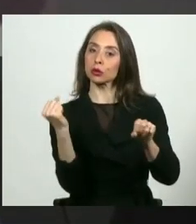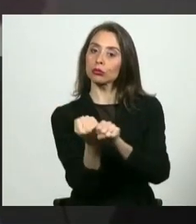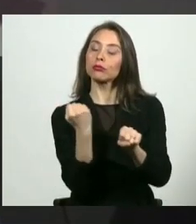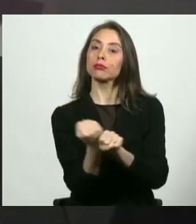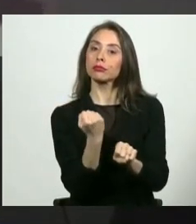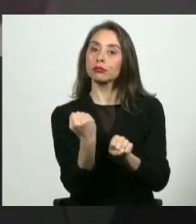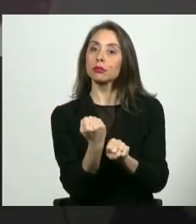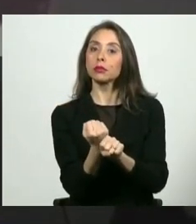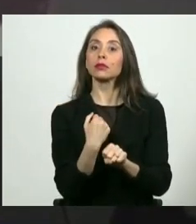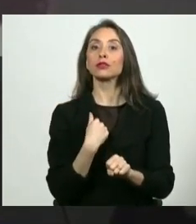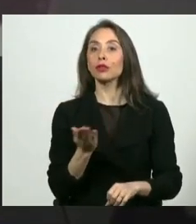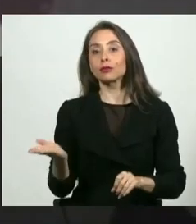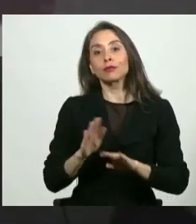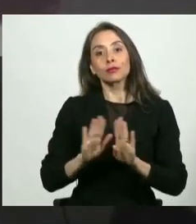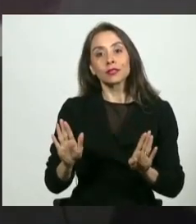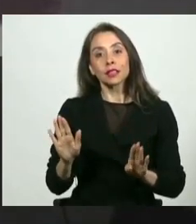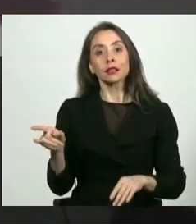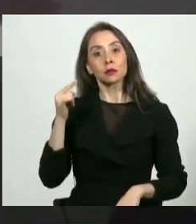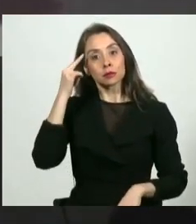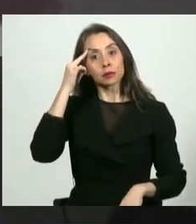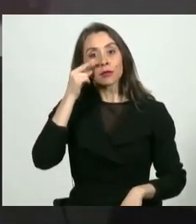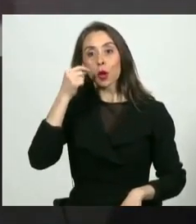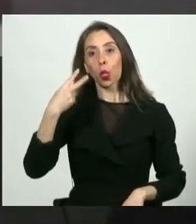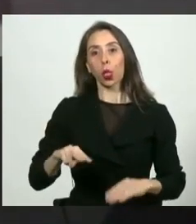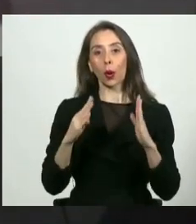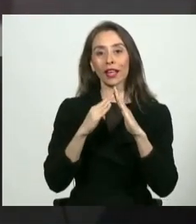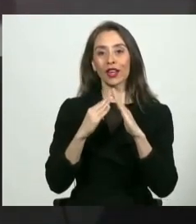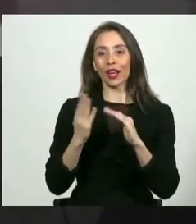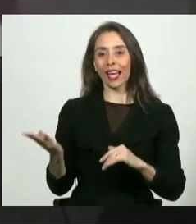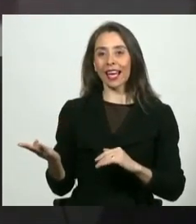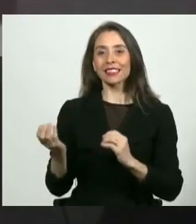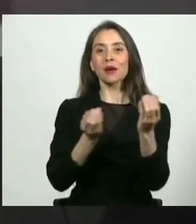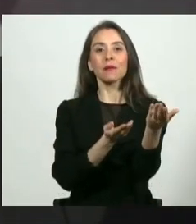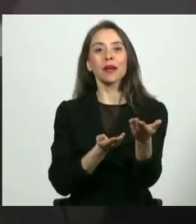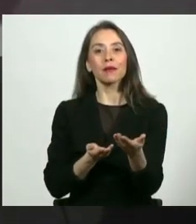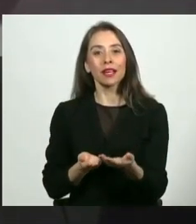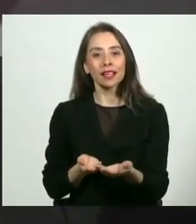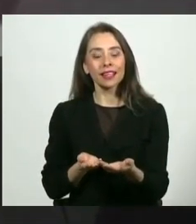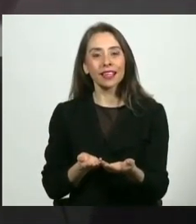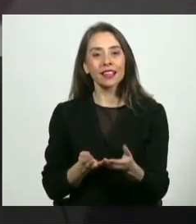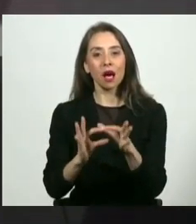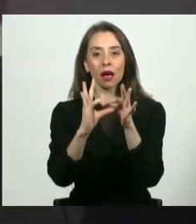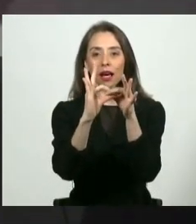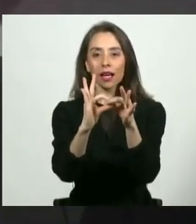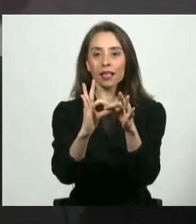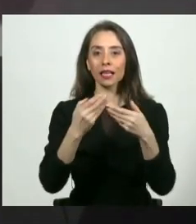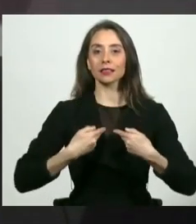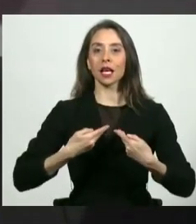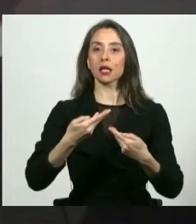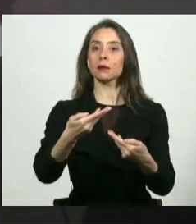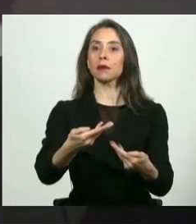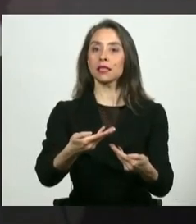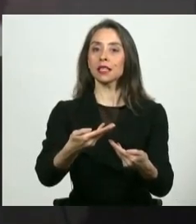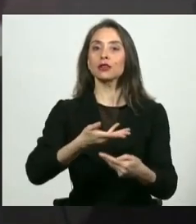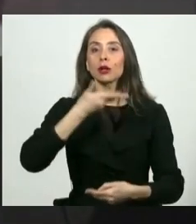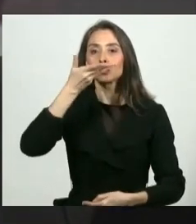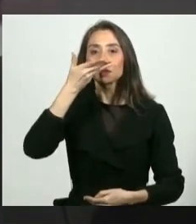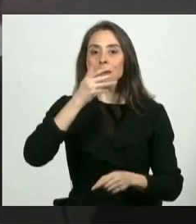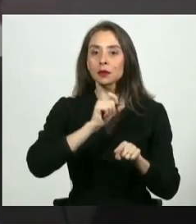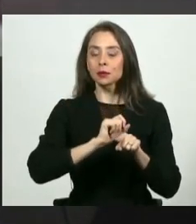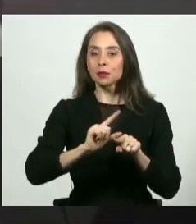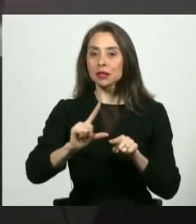trabajar. Yo quería dejarlo hasta acá, si le parece, dueño de casa, darle la bienvenida, agradecerles por la invitación a estar en estas palabras